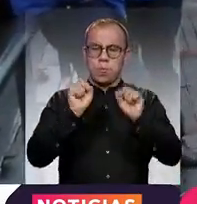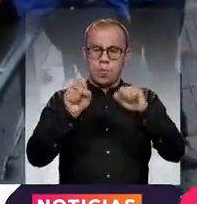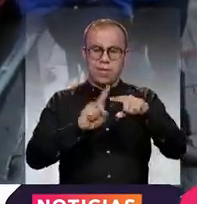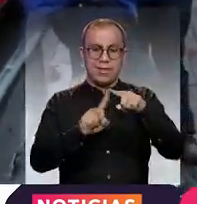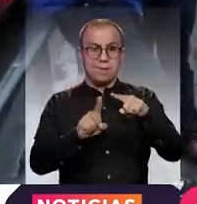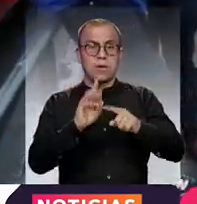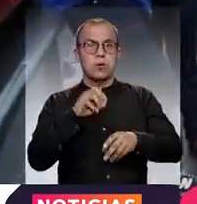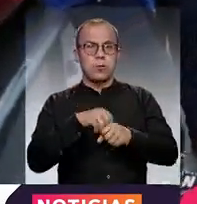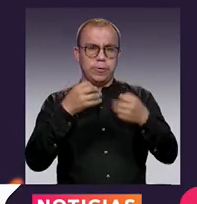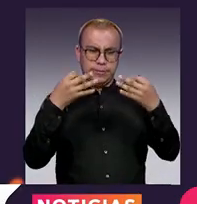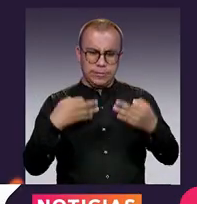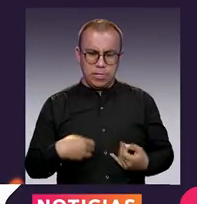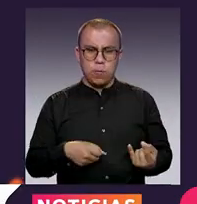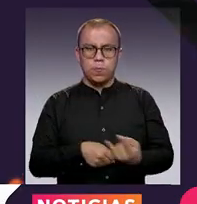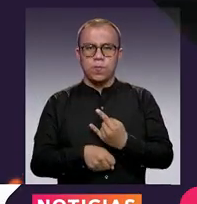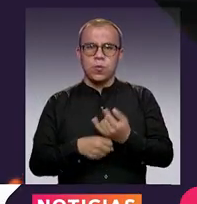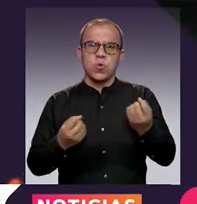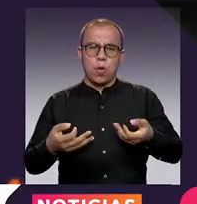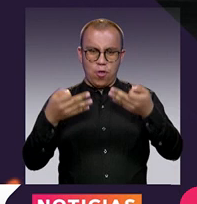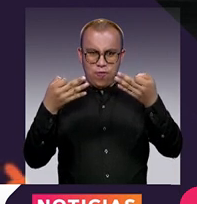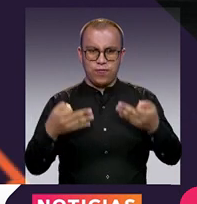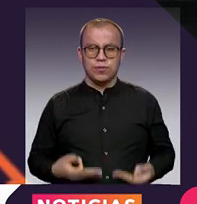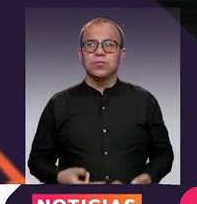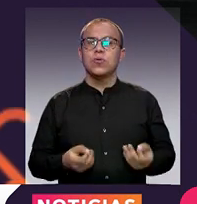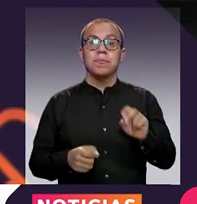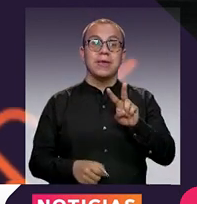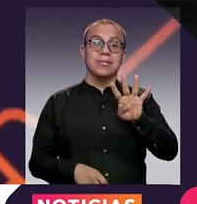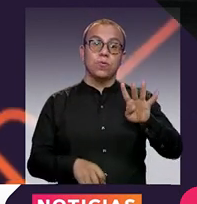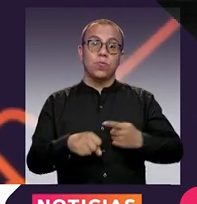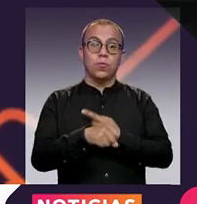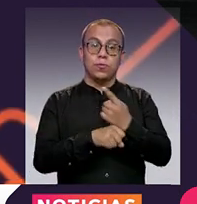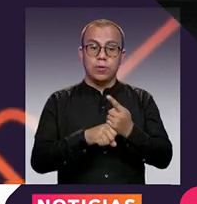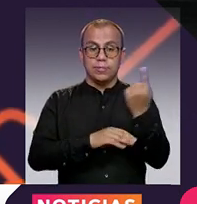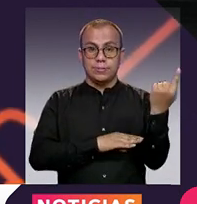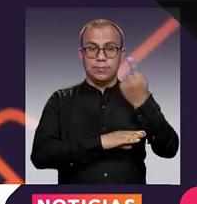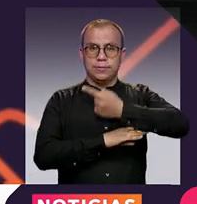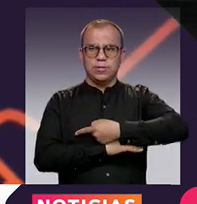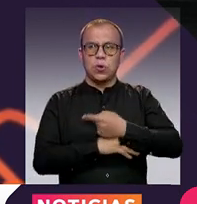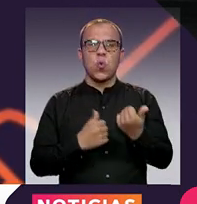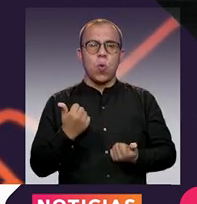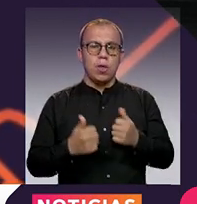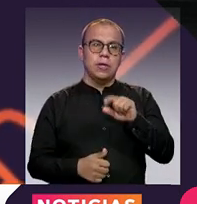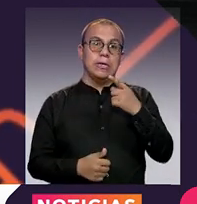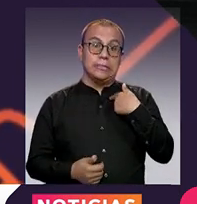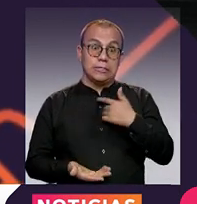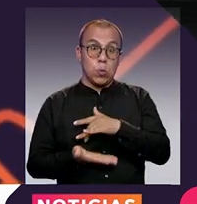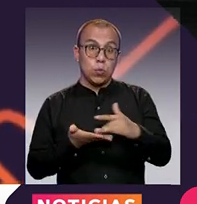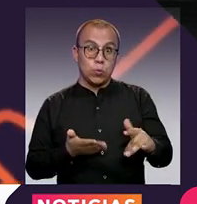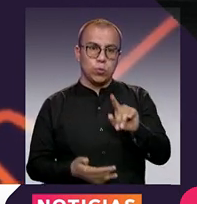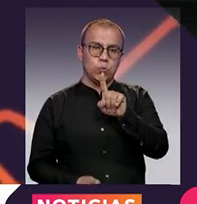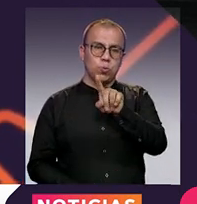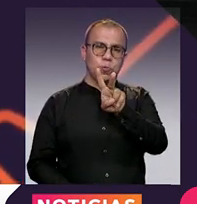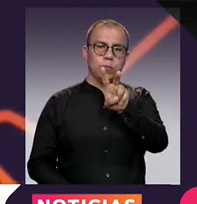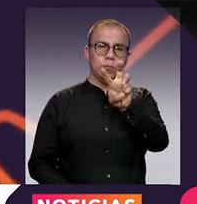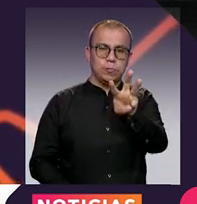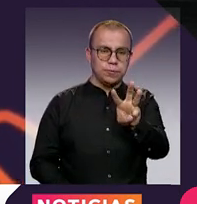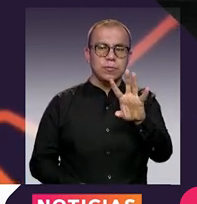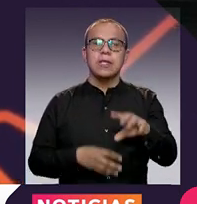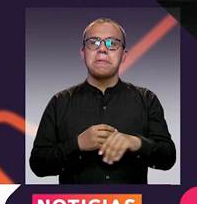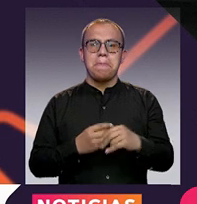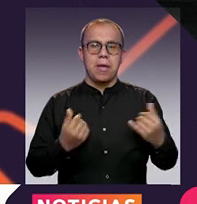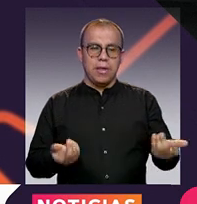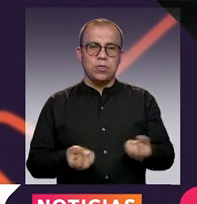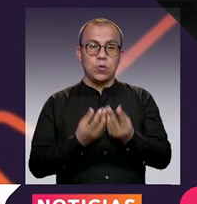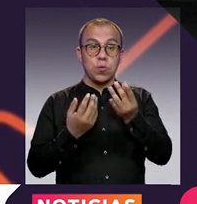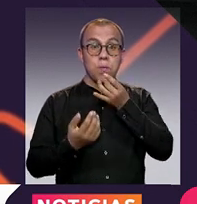la ciudadanía pueden usar los canales oficiales las 24 horas del día, como la línea de emergencias 123 y la